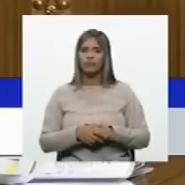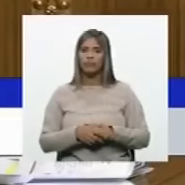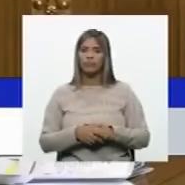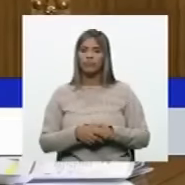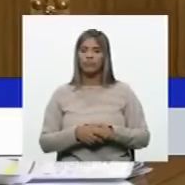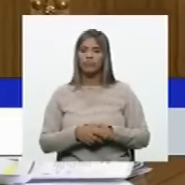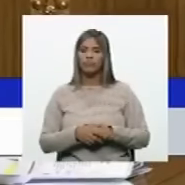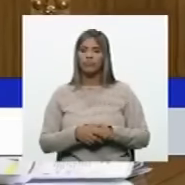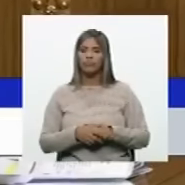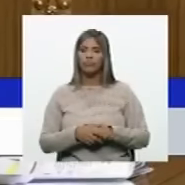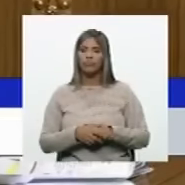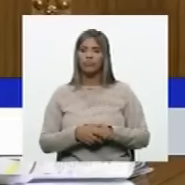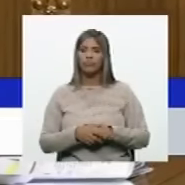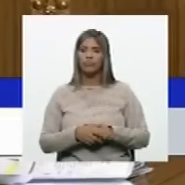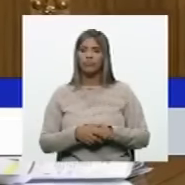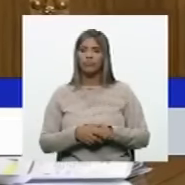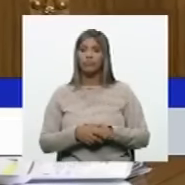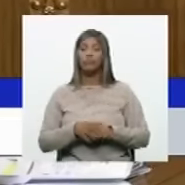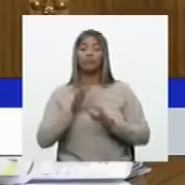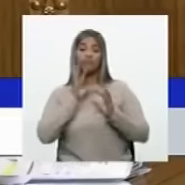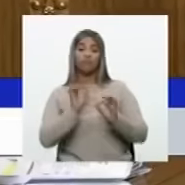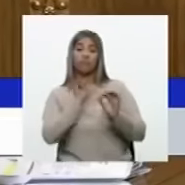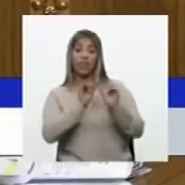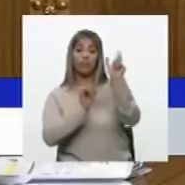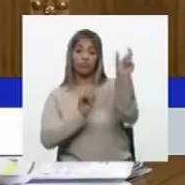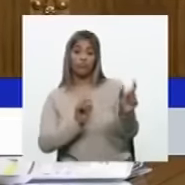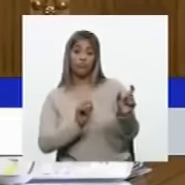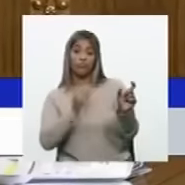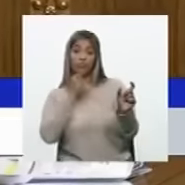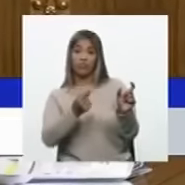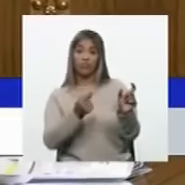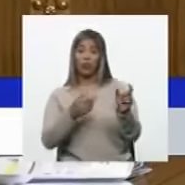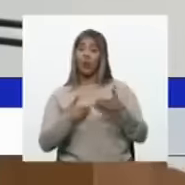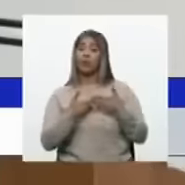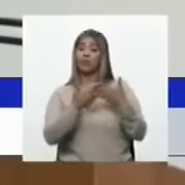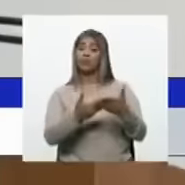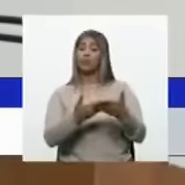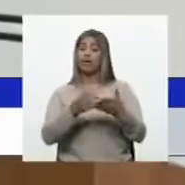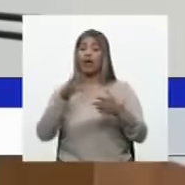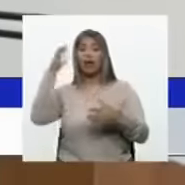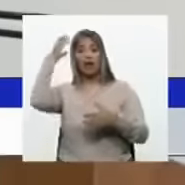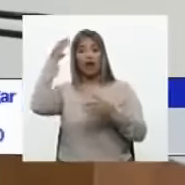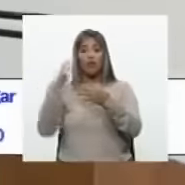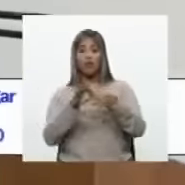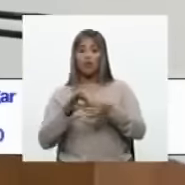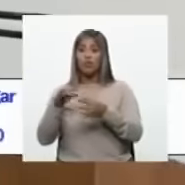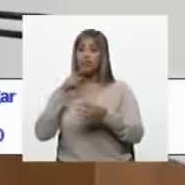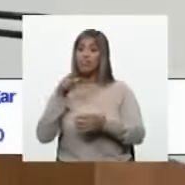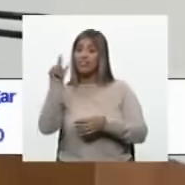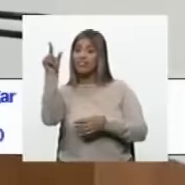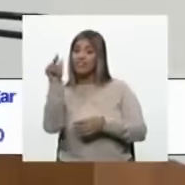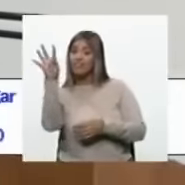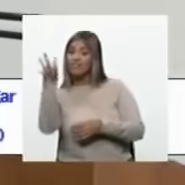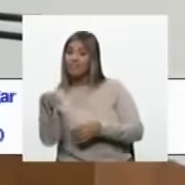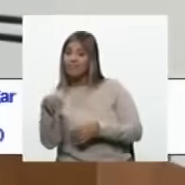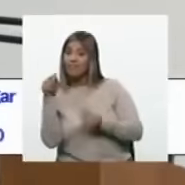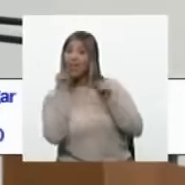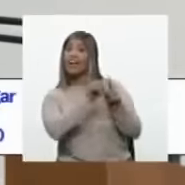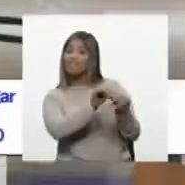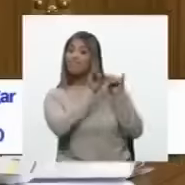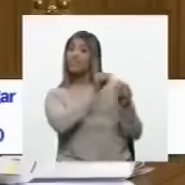Revisen. Revisemos. Lo cierto es que esta señora fue la que le ofreció al Reino Unido nuestra guayanesa esquiva. ¿O no fue